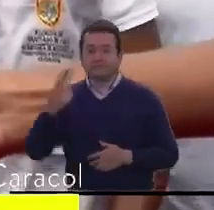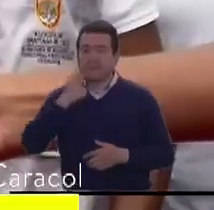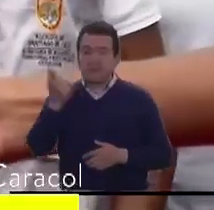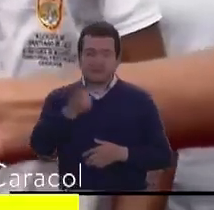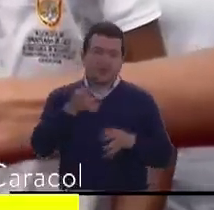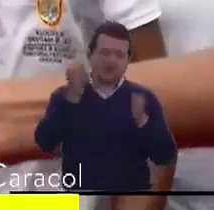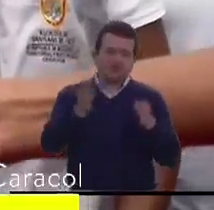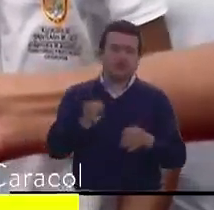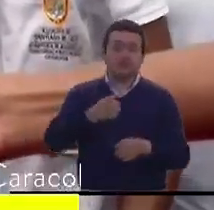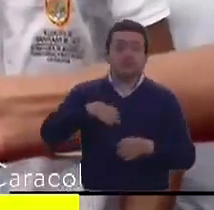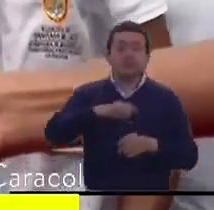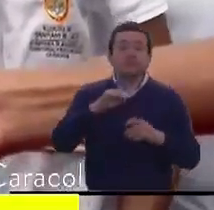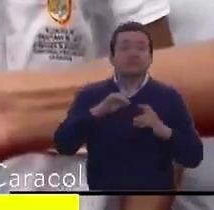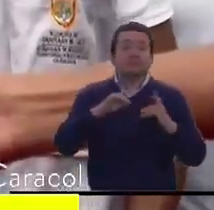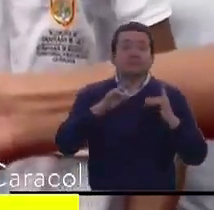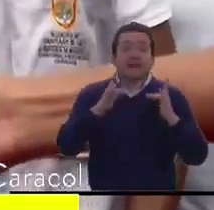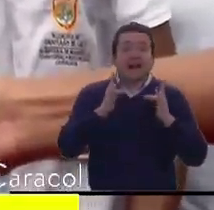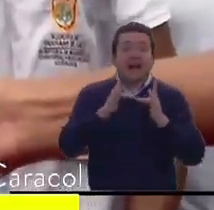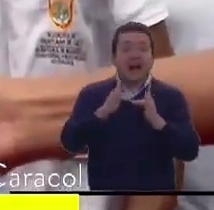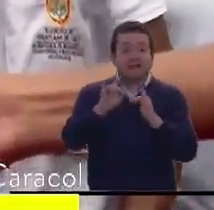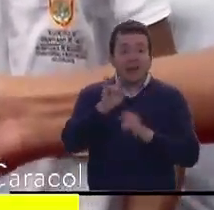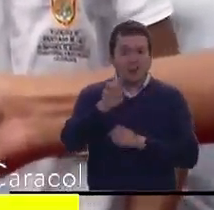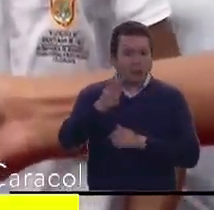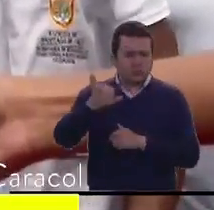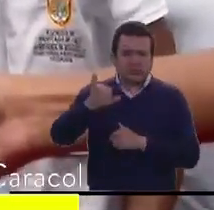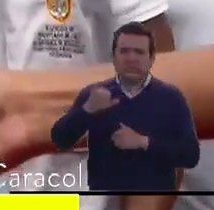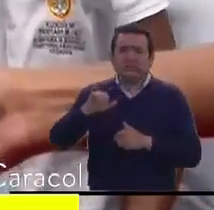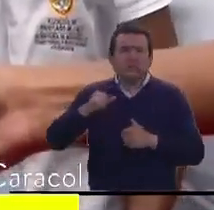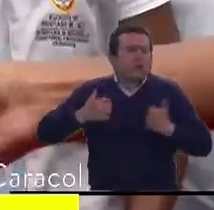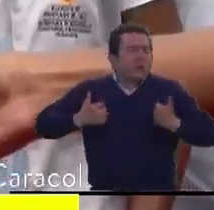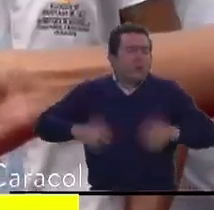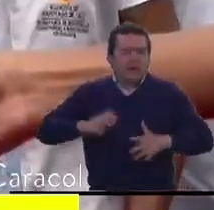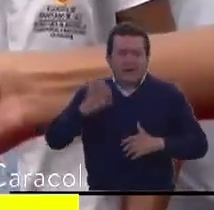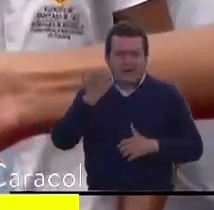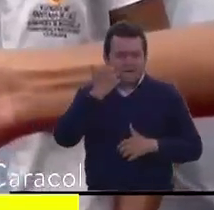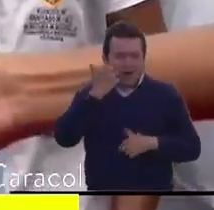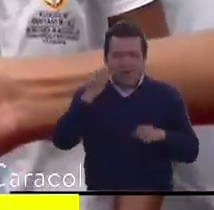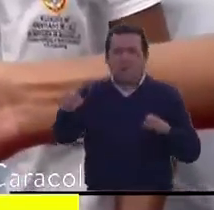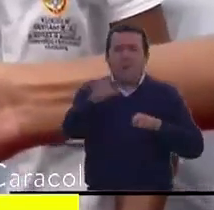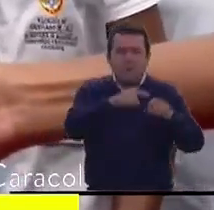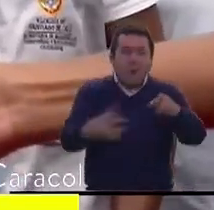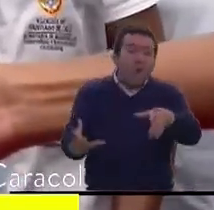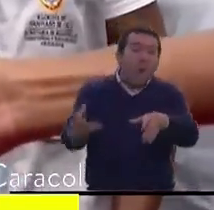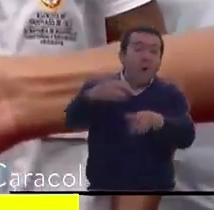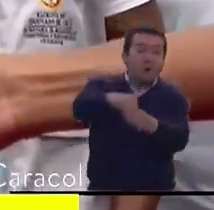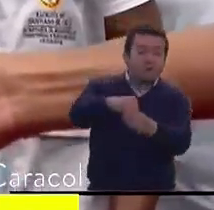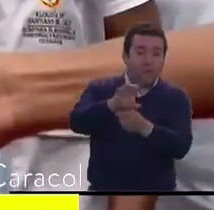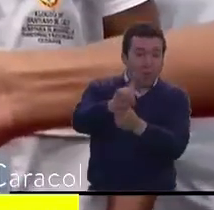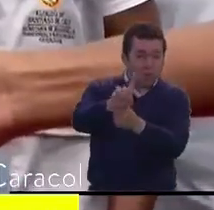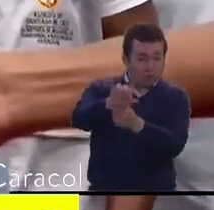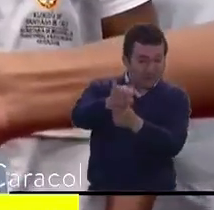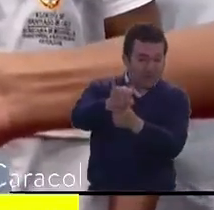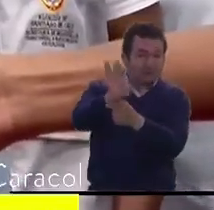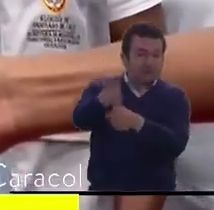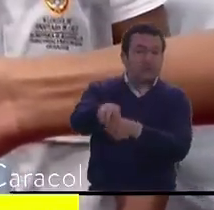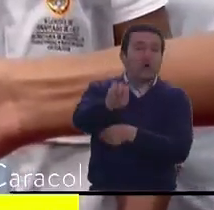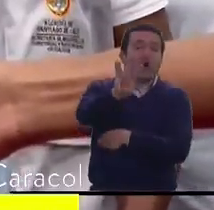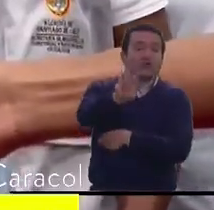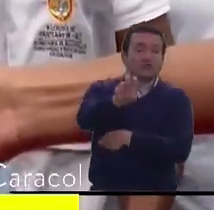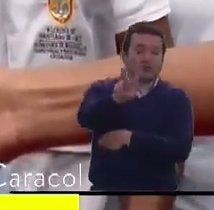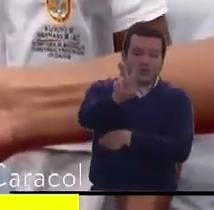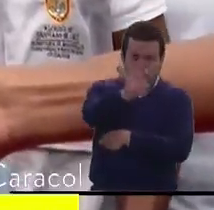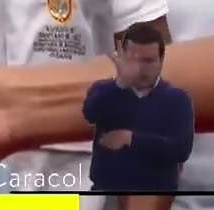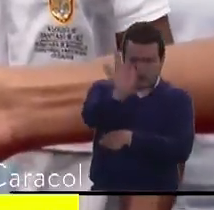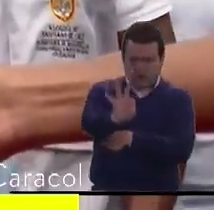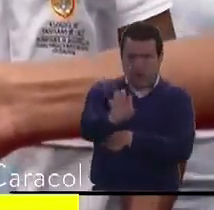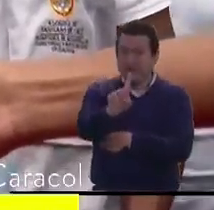82% para todas las causas en la ciudad de Cali. Debo señalar que la causa COVID